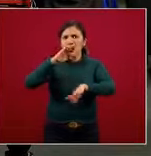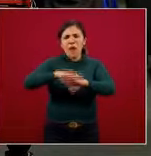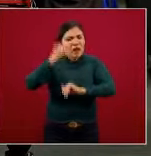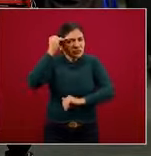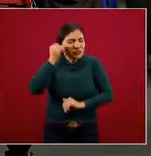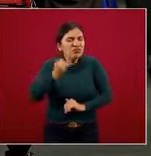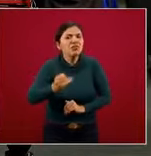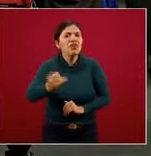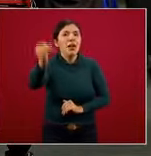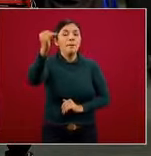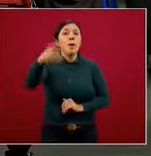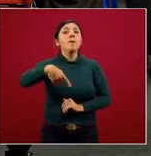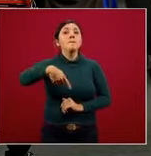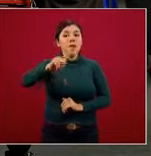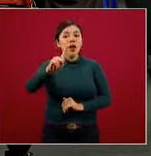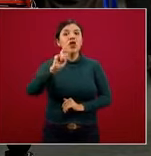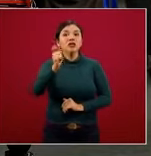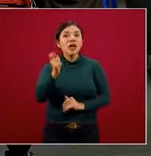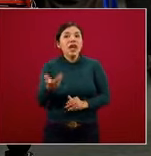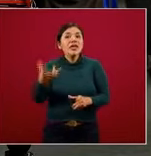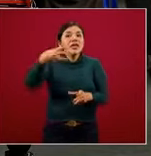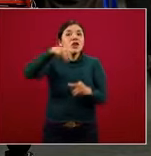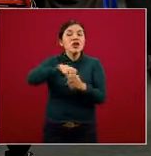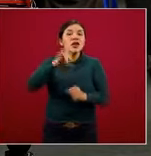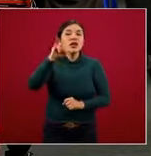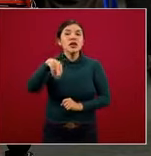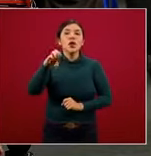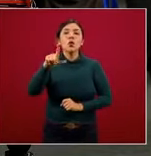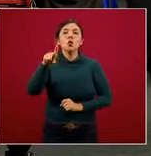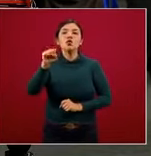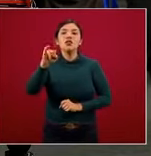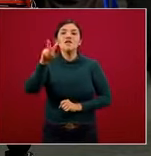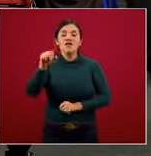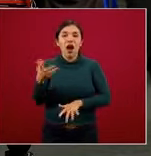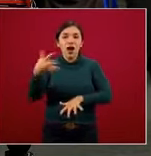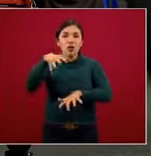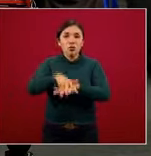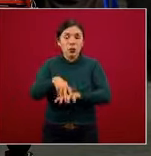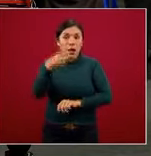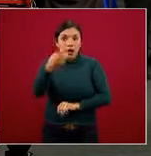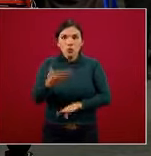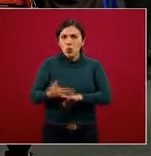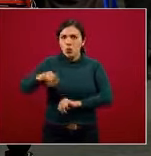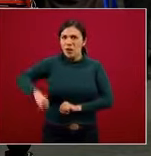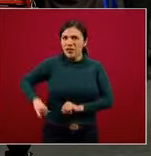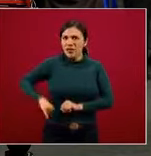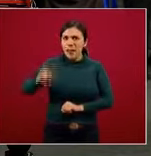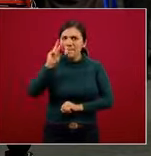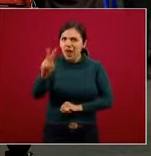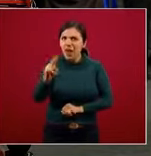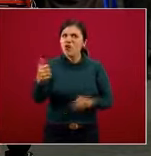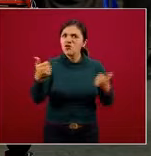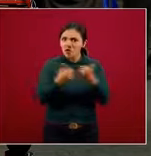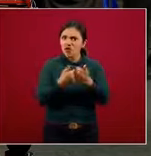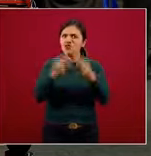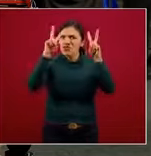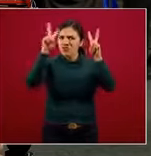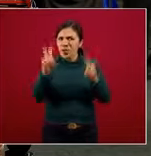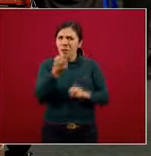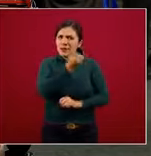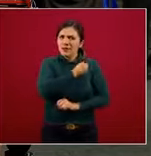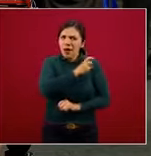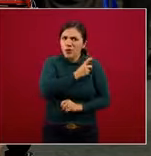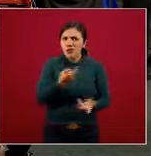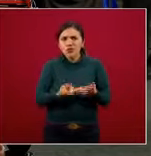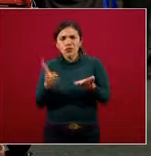del tiempo, pero también inclusiva. Esto es muy interesante ver en una campaña que involucra el tema de la salud. Cuéntenos